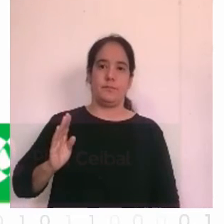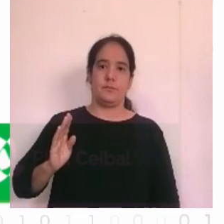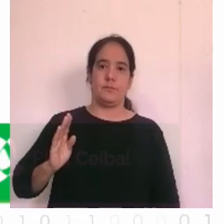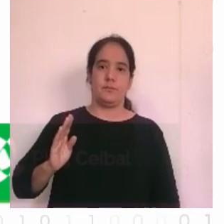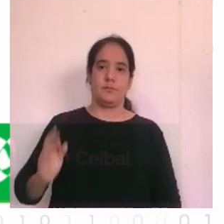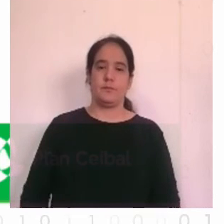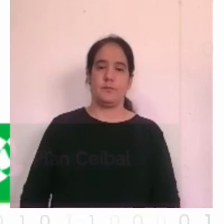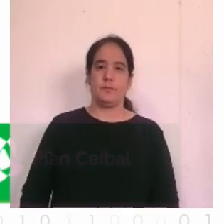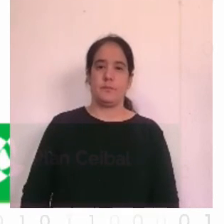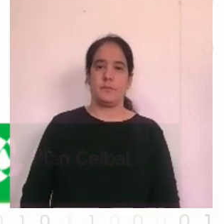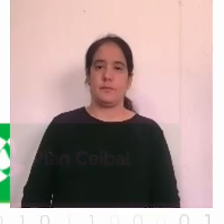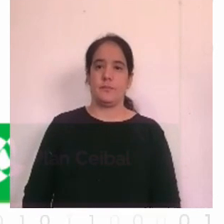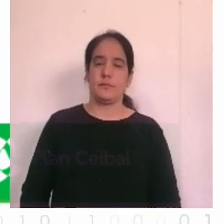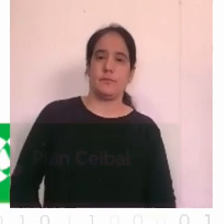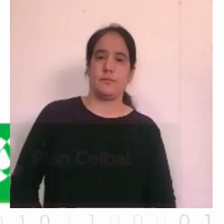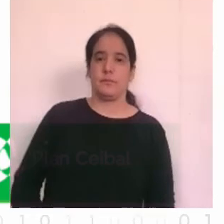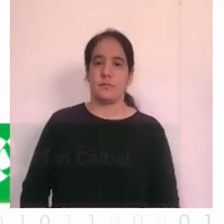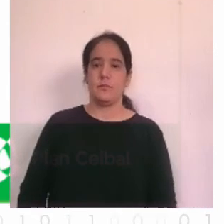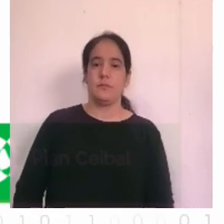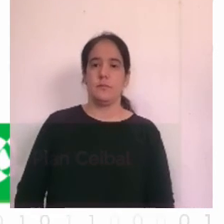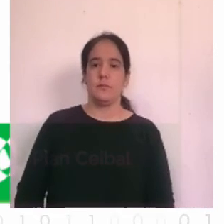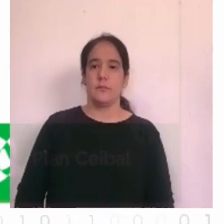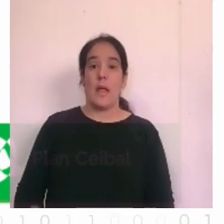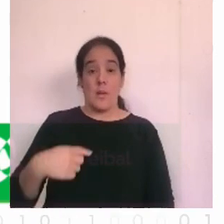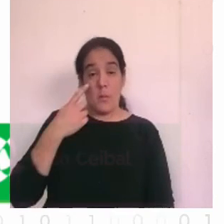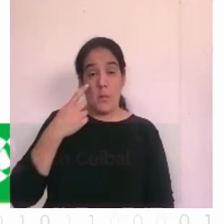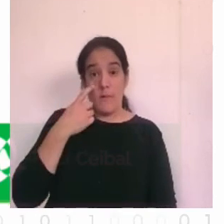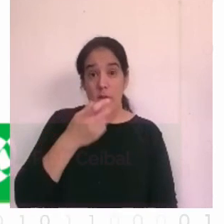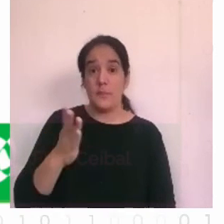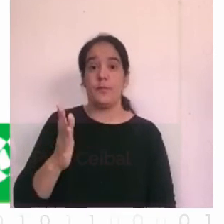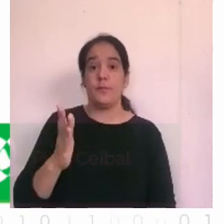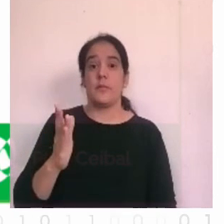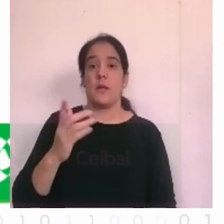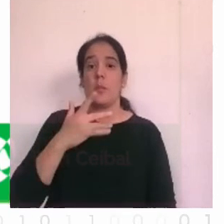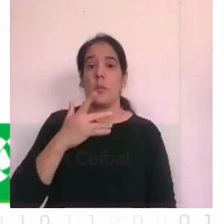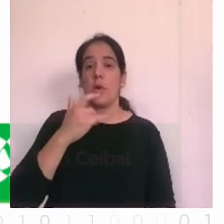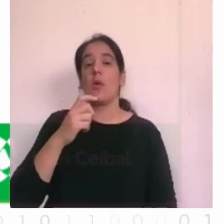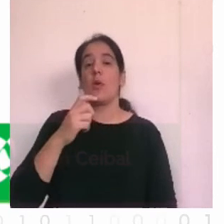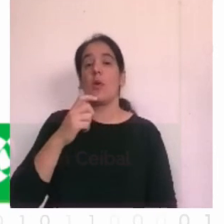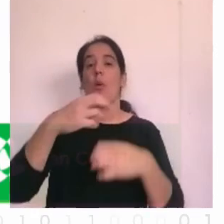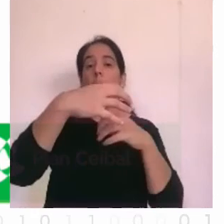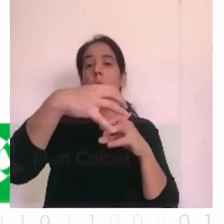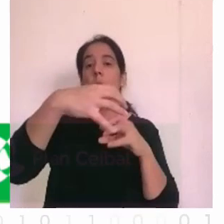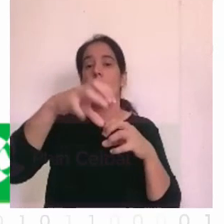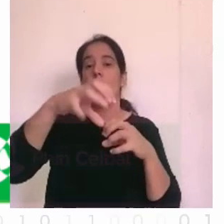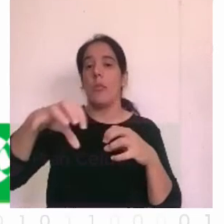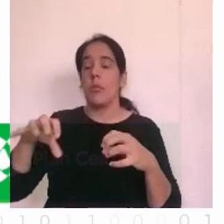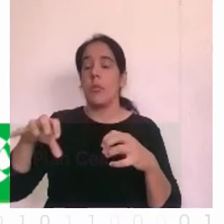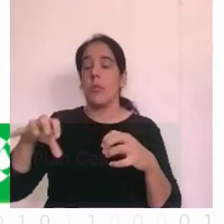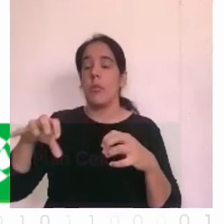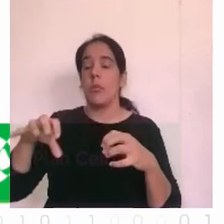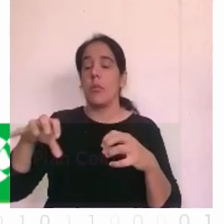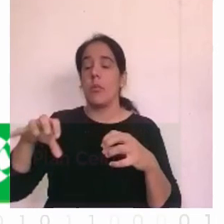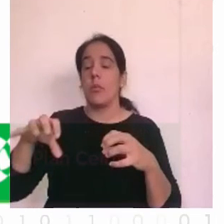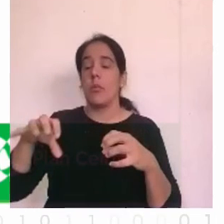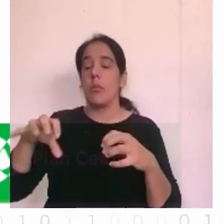Acá también podemos hacer un gráfico similar, pero desagregando según las categorías de ocupación, y vemos que los jornaleros